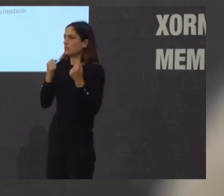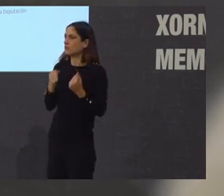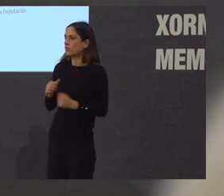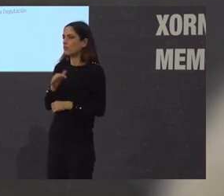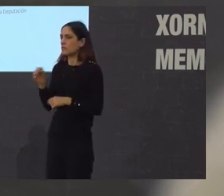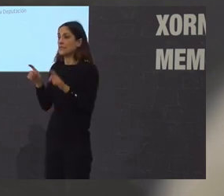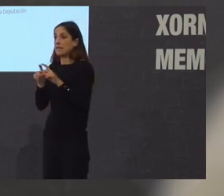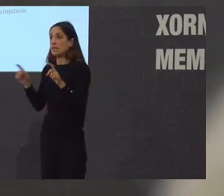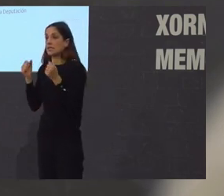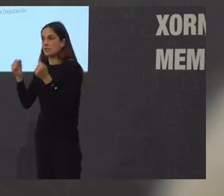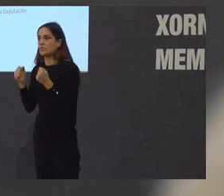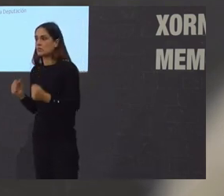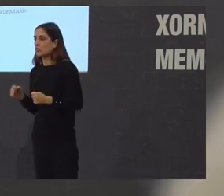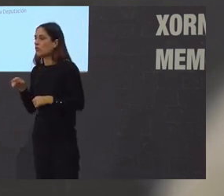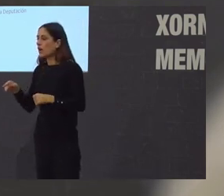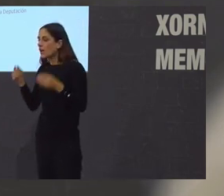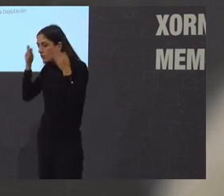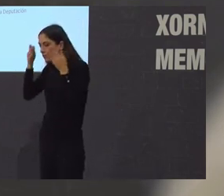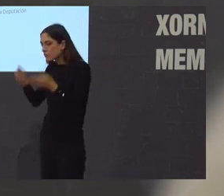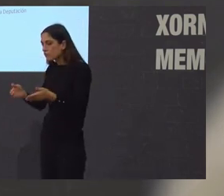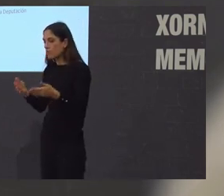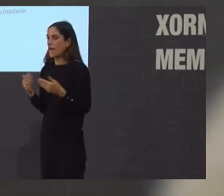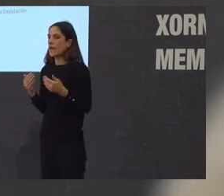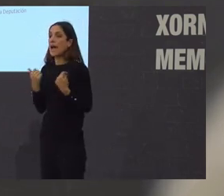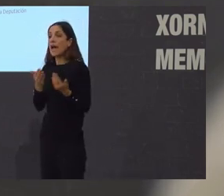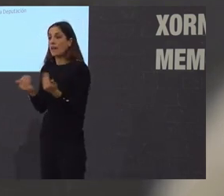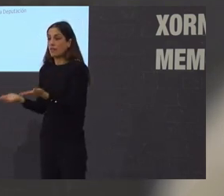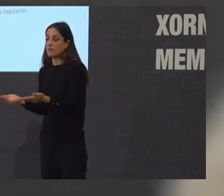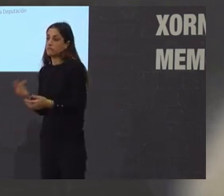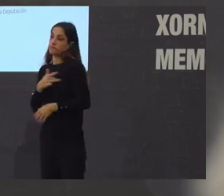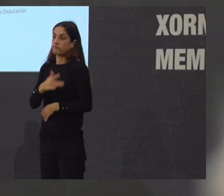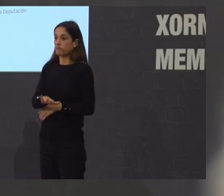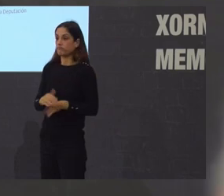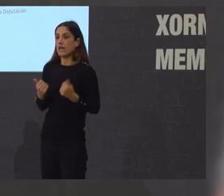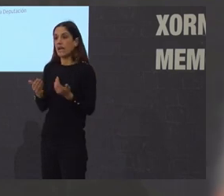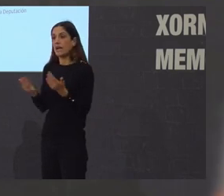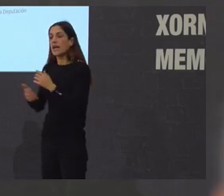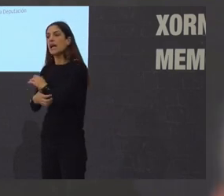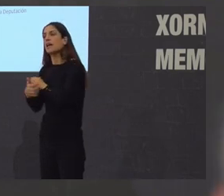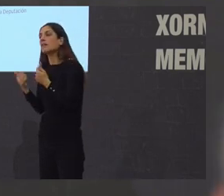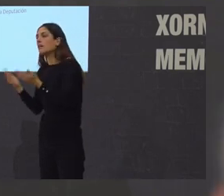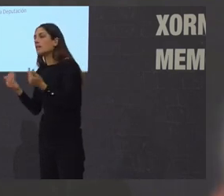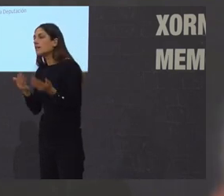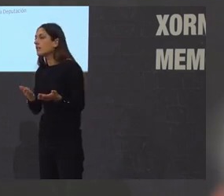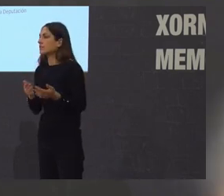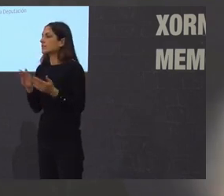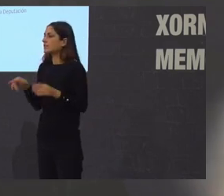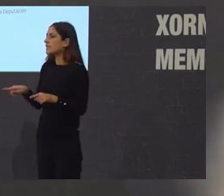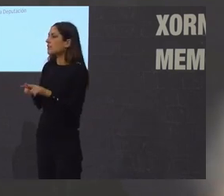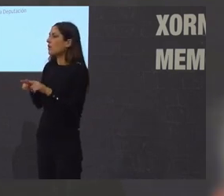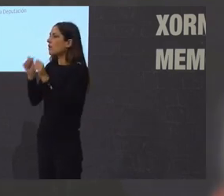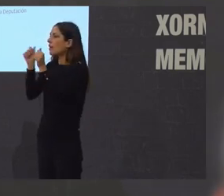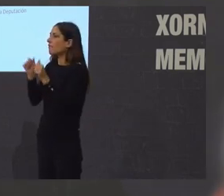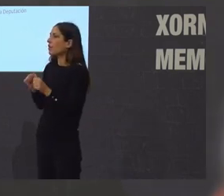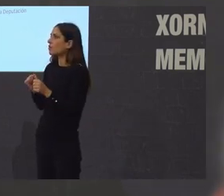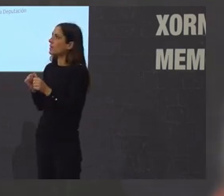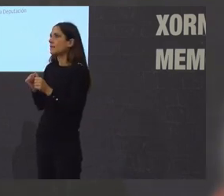Futuro ejerciendo la caridad, ¿no? Y sí, la caridad era... pues yo creo que era el momento, era la manera que tenían de